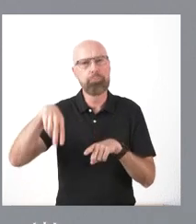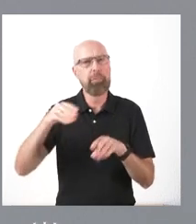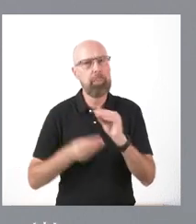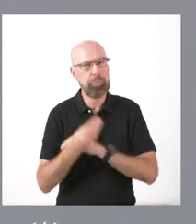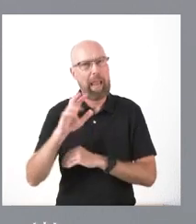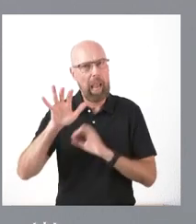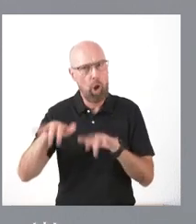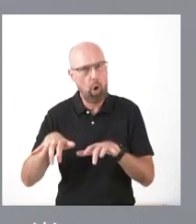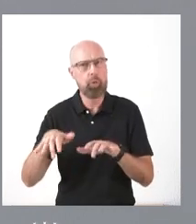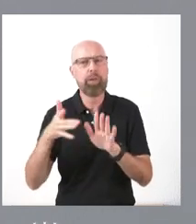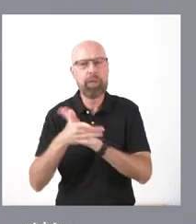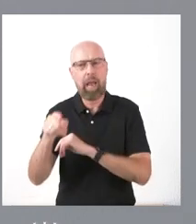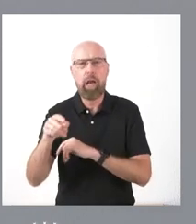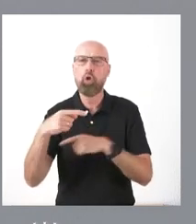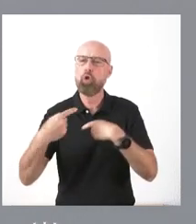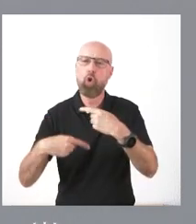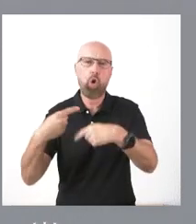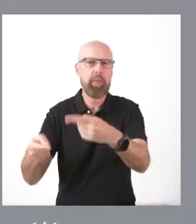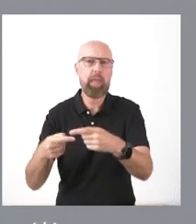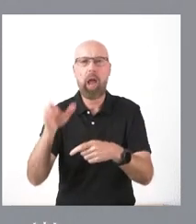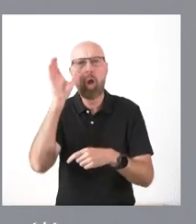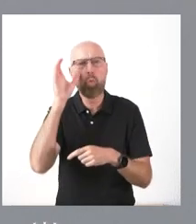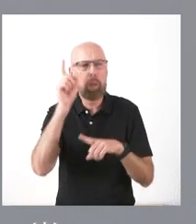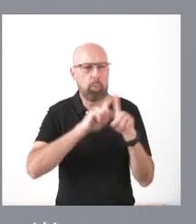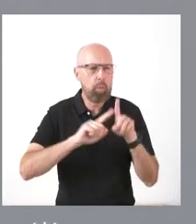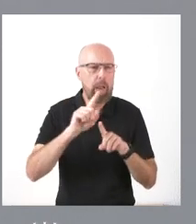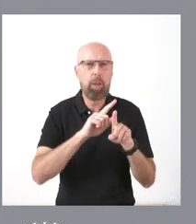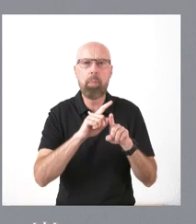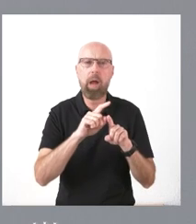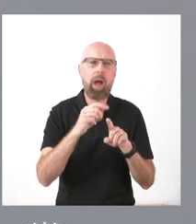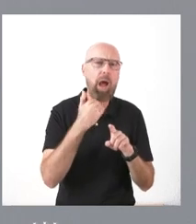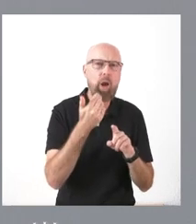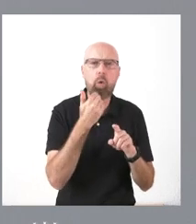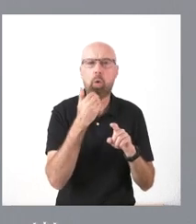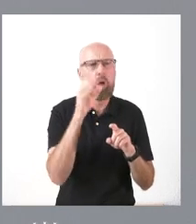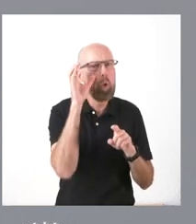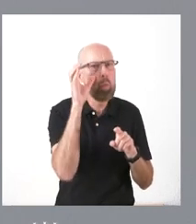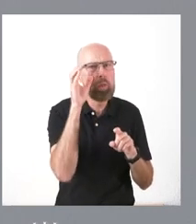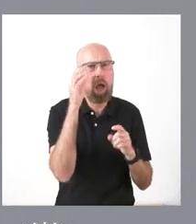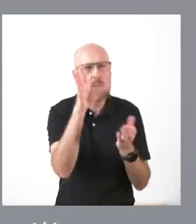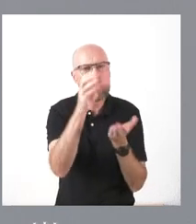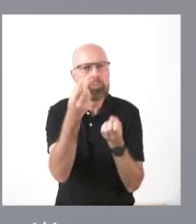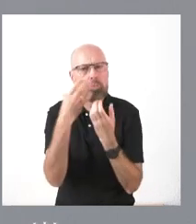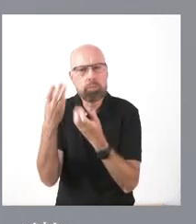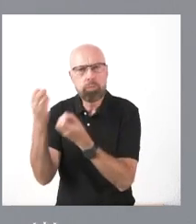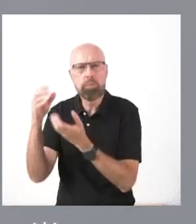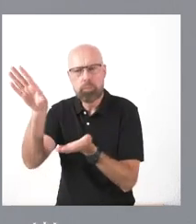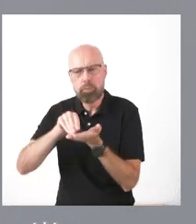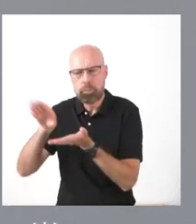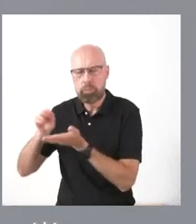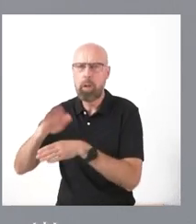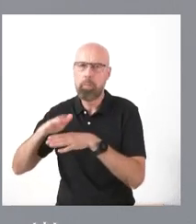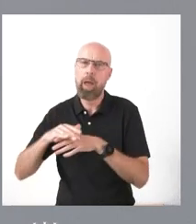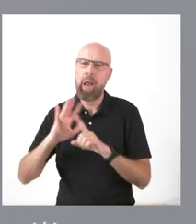resolver los problemas escuchar las inquietudes estar cercano a los retos que tiene la provincia de León y así será con toda probabilidad